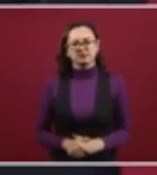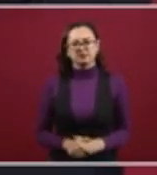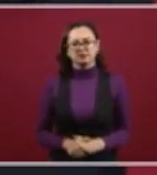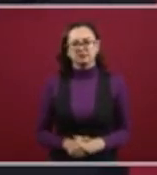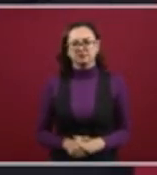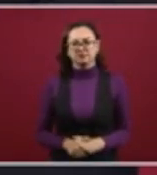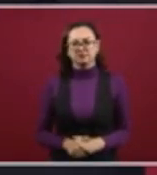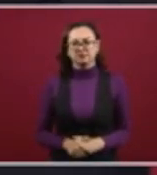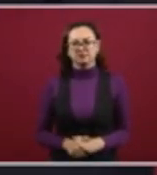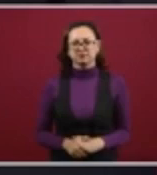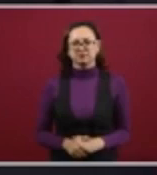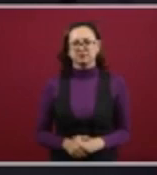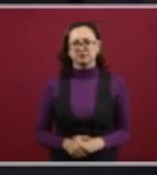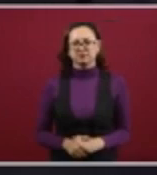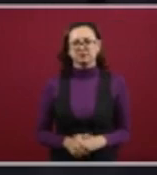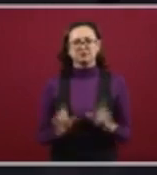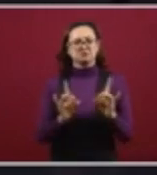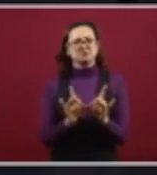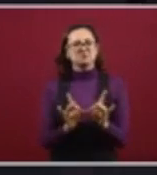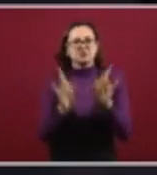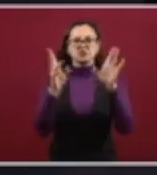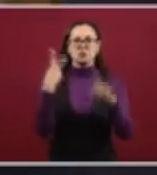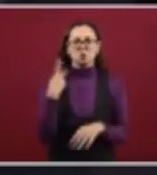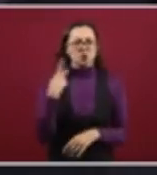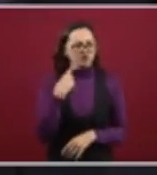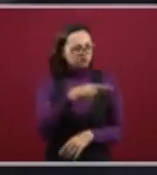De repente, políticos vendiendo medicina,